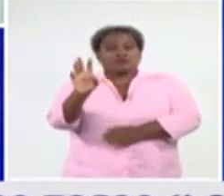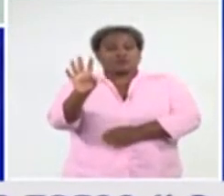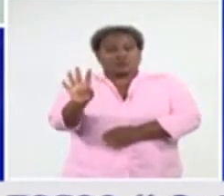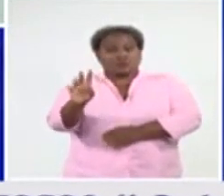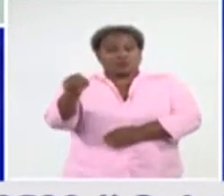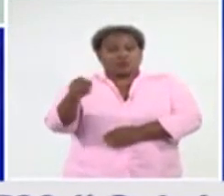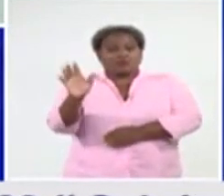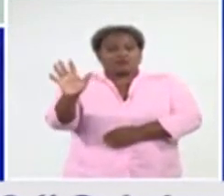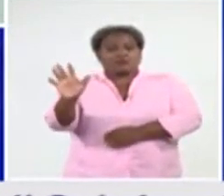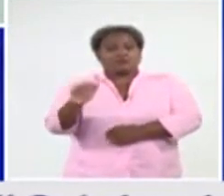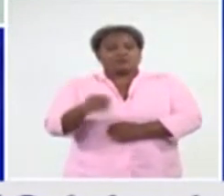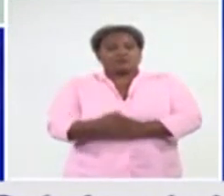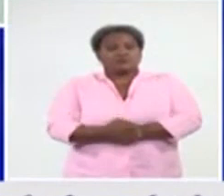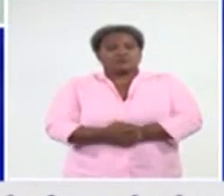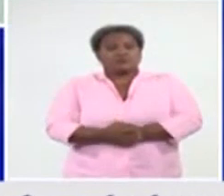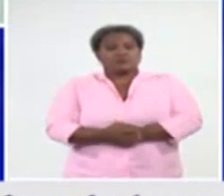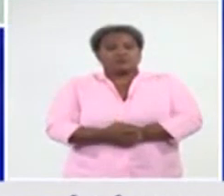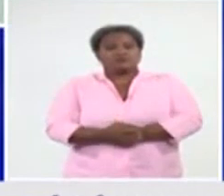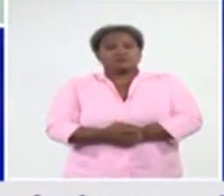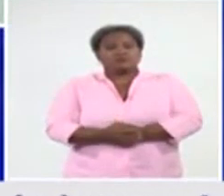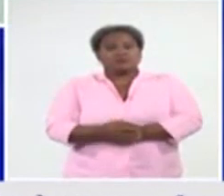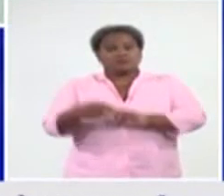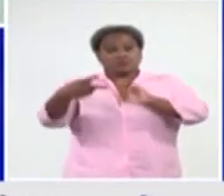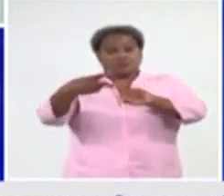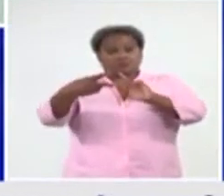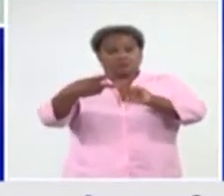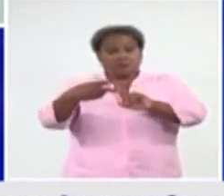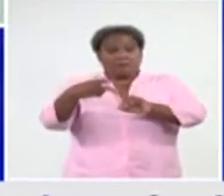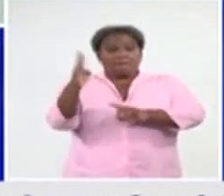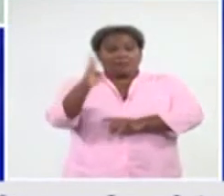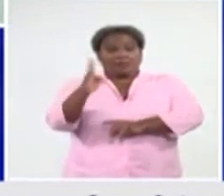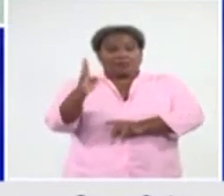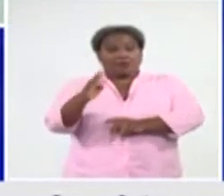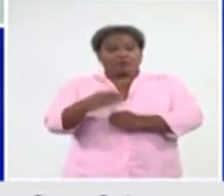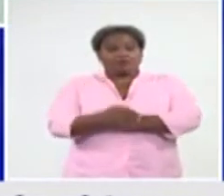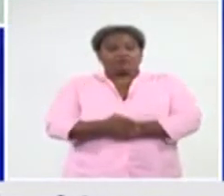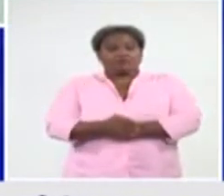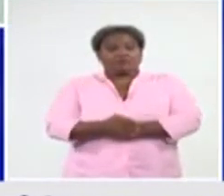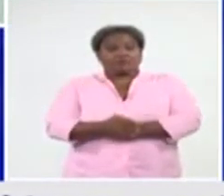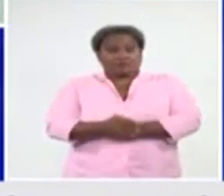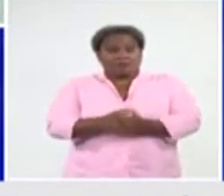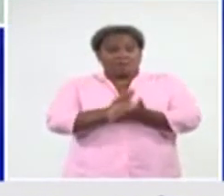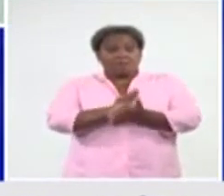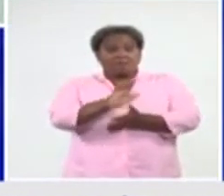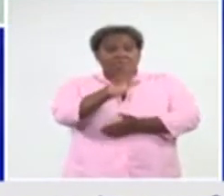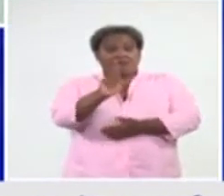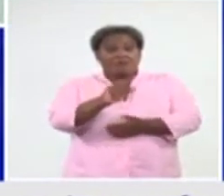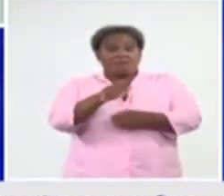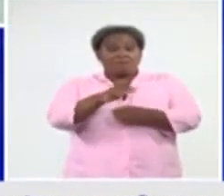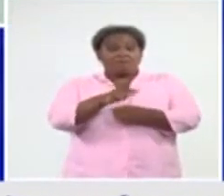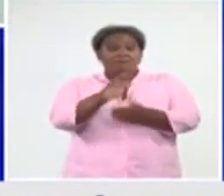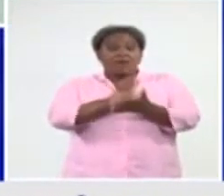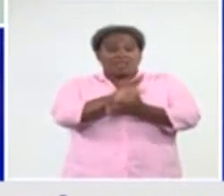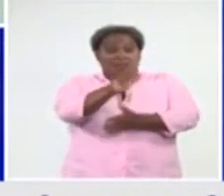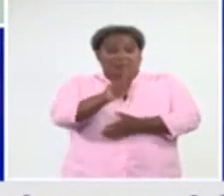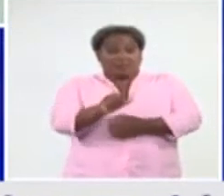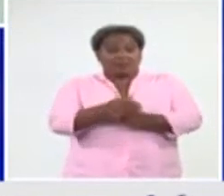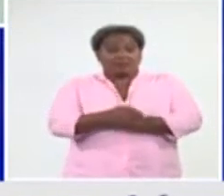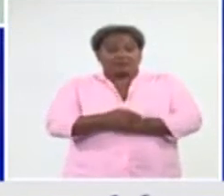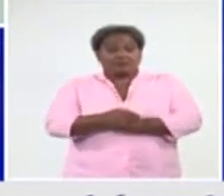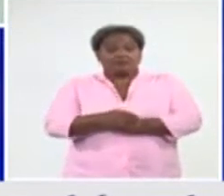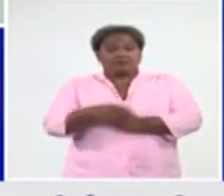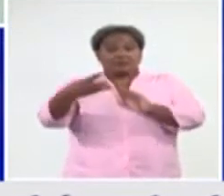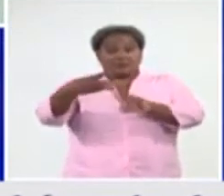5.454,5. Le sigue Batabanó, de la provincia de Mayabeque, Calimete, de